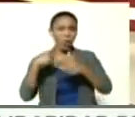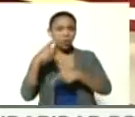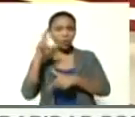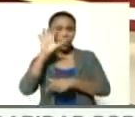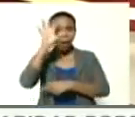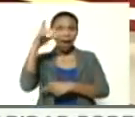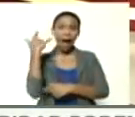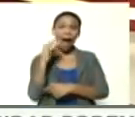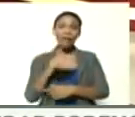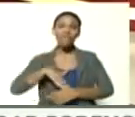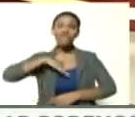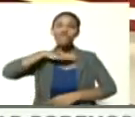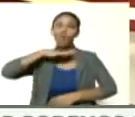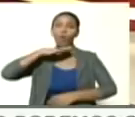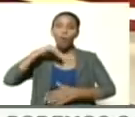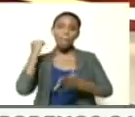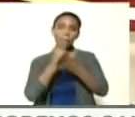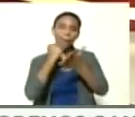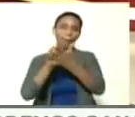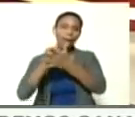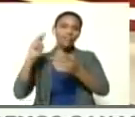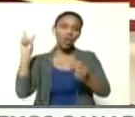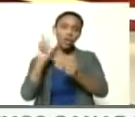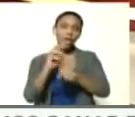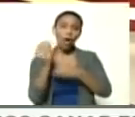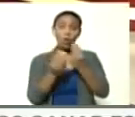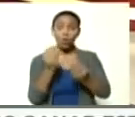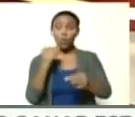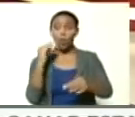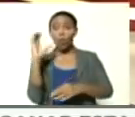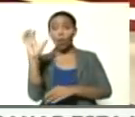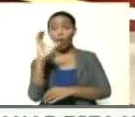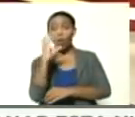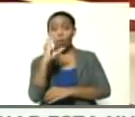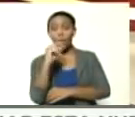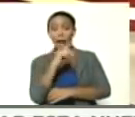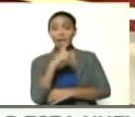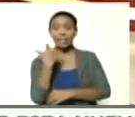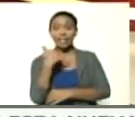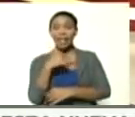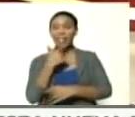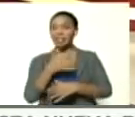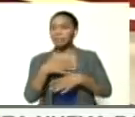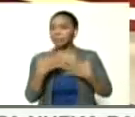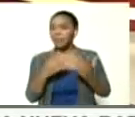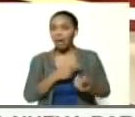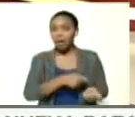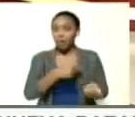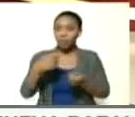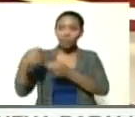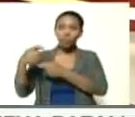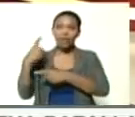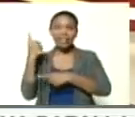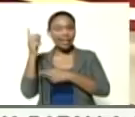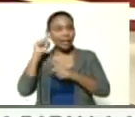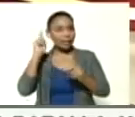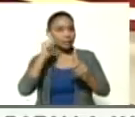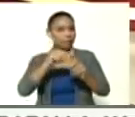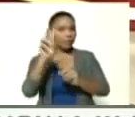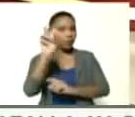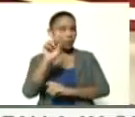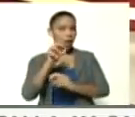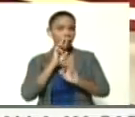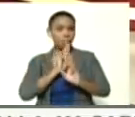tantas masacres, tantos índices de violencia como Colombia. Y eso quiere traducirse en exportación de estos fenómenos hacia Venezuela. Y ahí está la